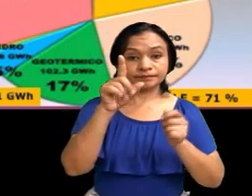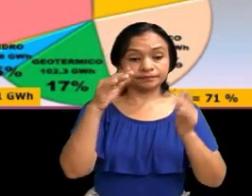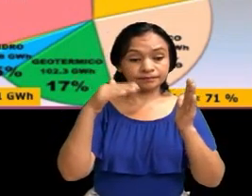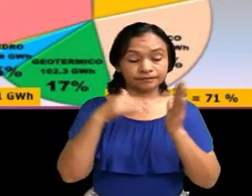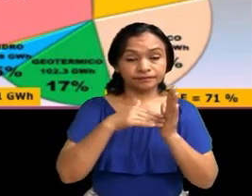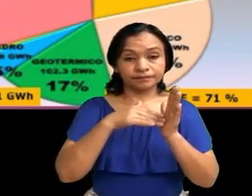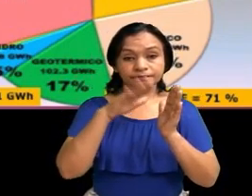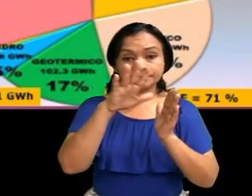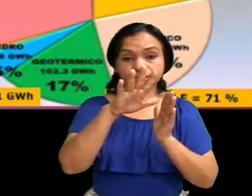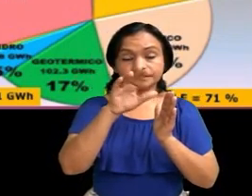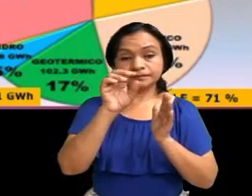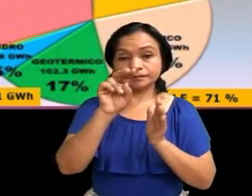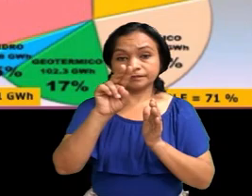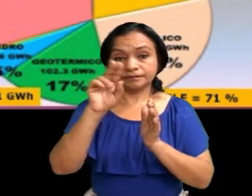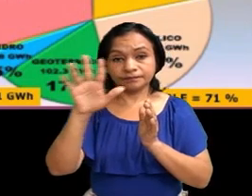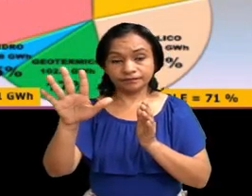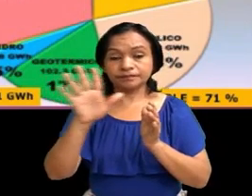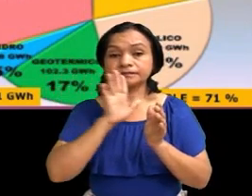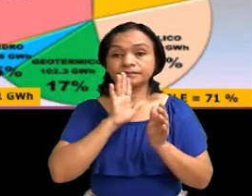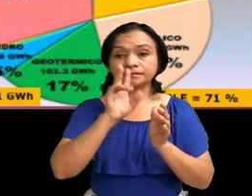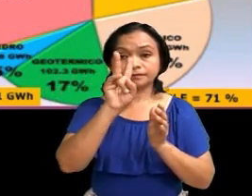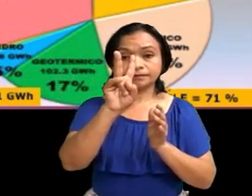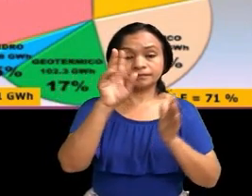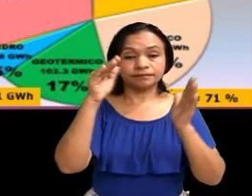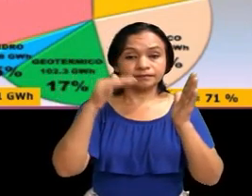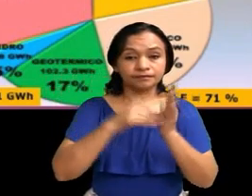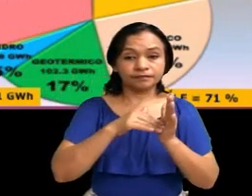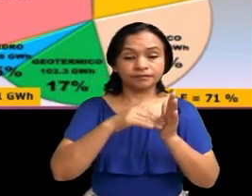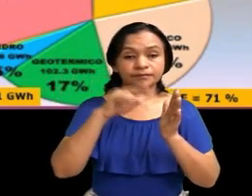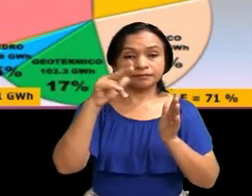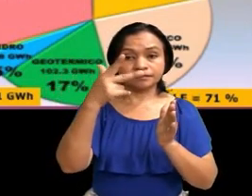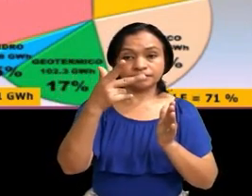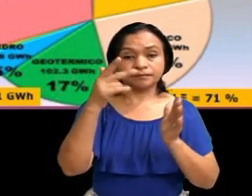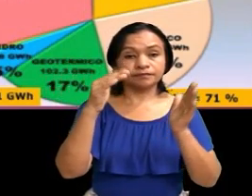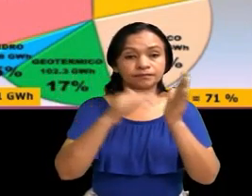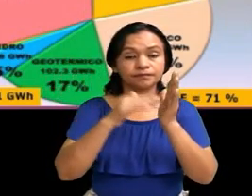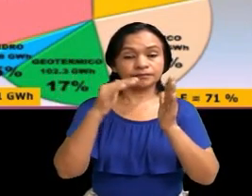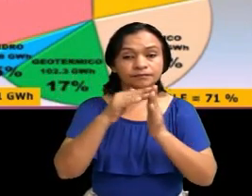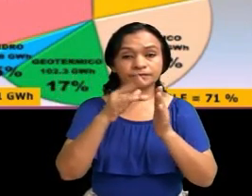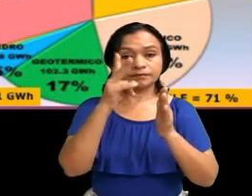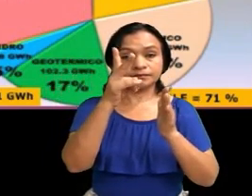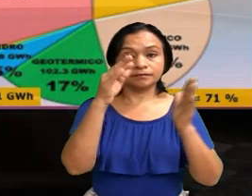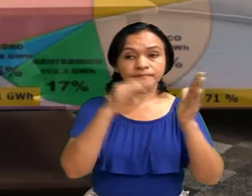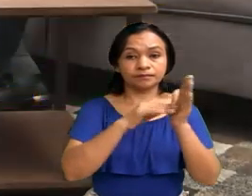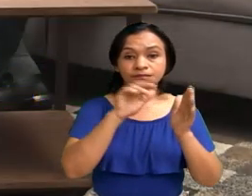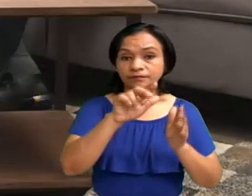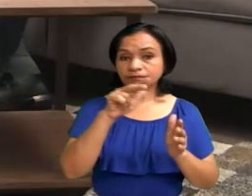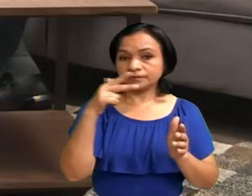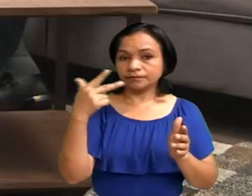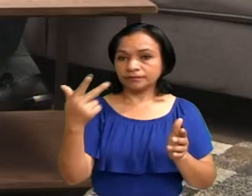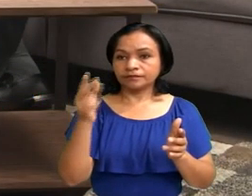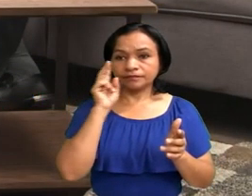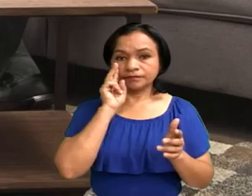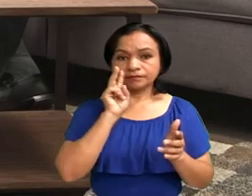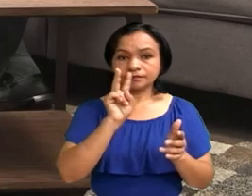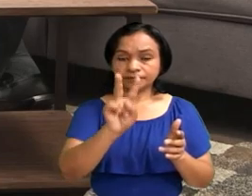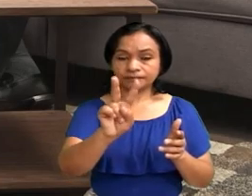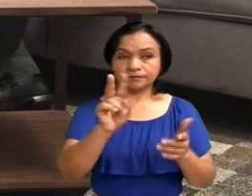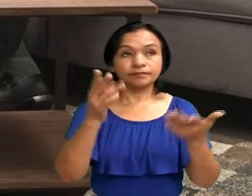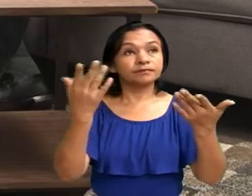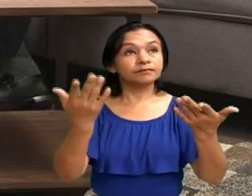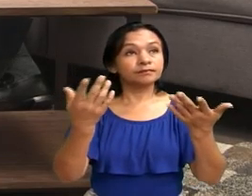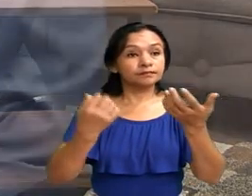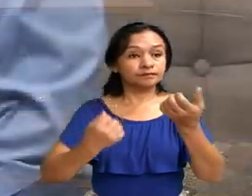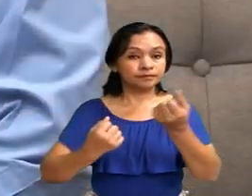y 1.300, estás hablando de 2.800 millones al 2018. Por eso es que ve ese recurso